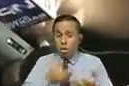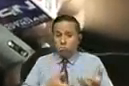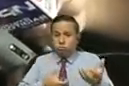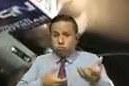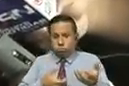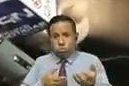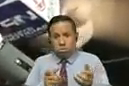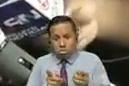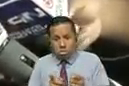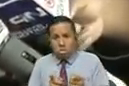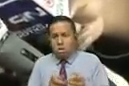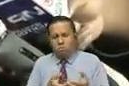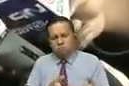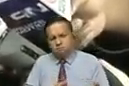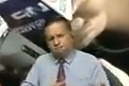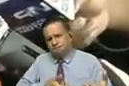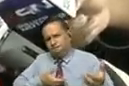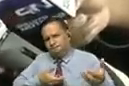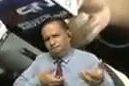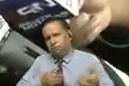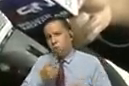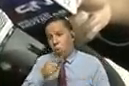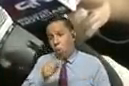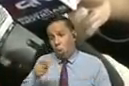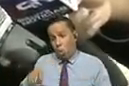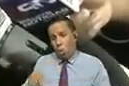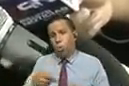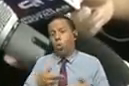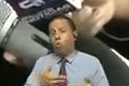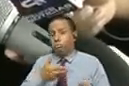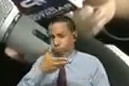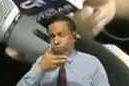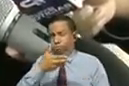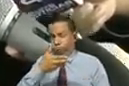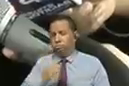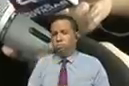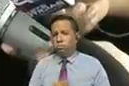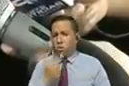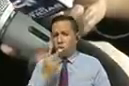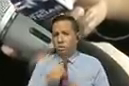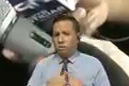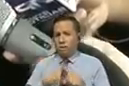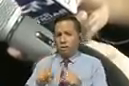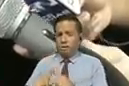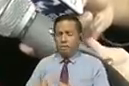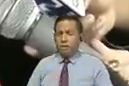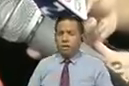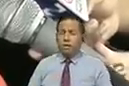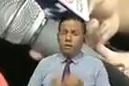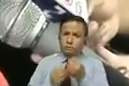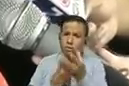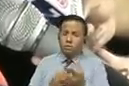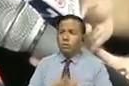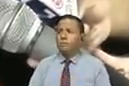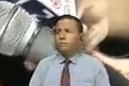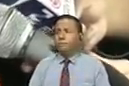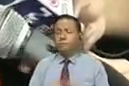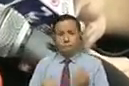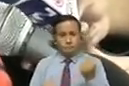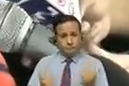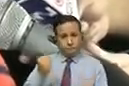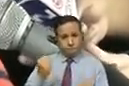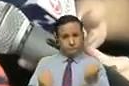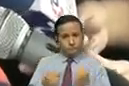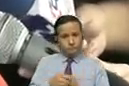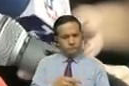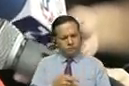fusil, la otra parece que es una pistola de 9 milímetros y, como les digo y les indico, la camioneta tiene más de